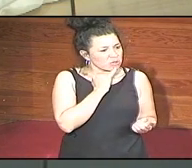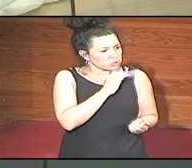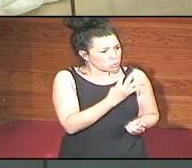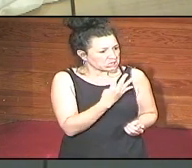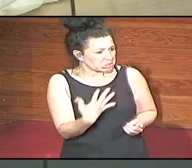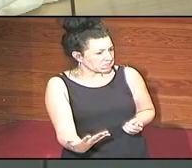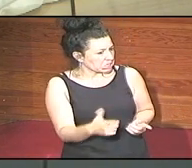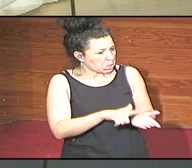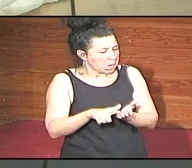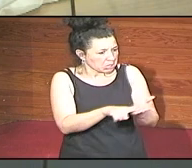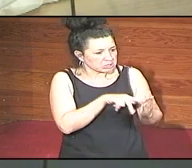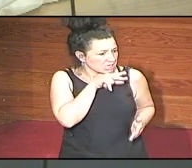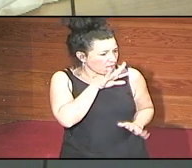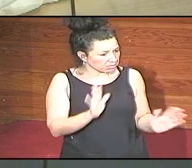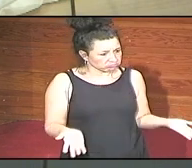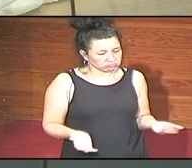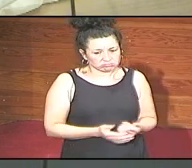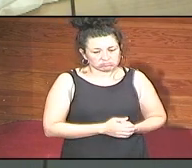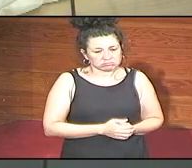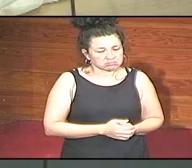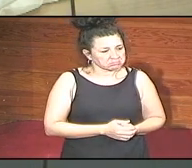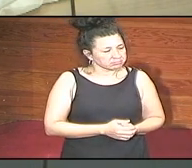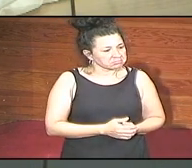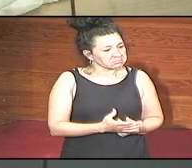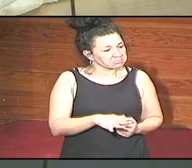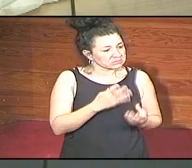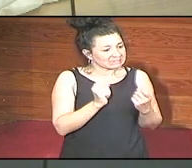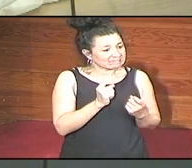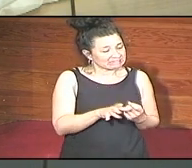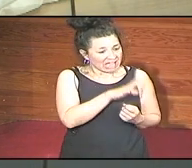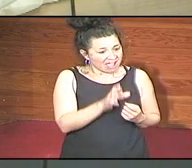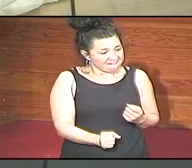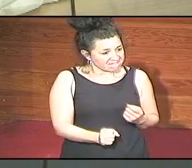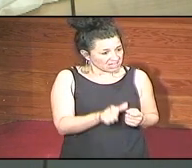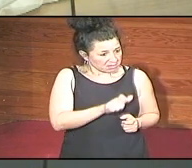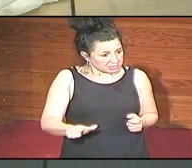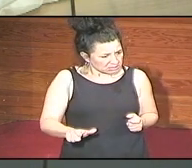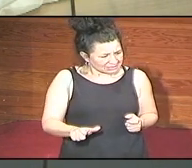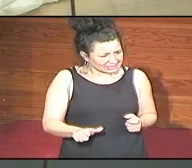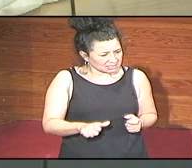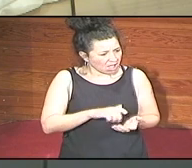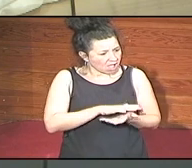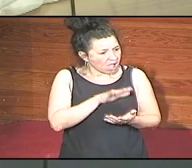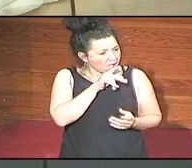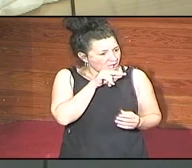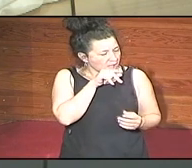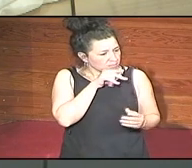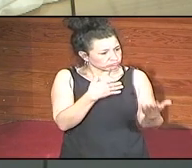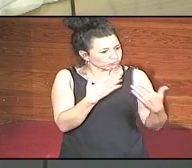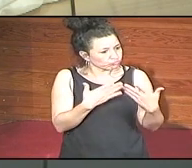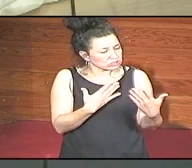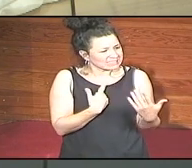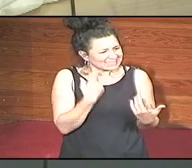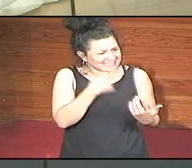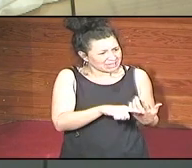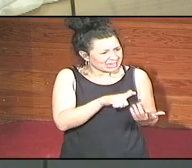constante en muchas veces hablas con africanos que saben un montón de lenguas pero no no como una